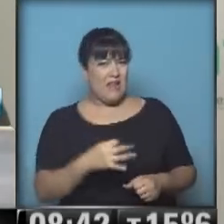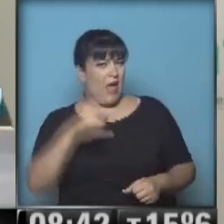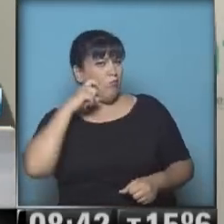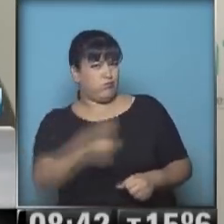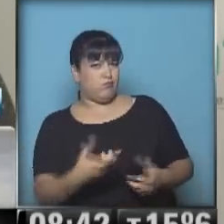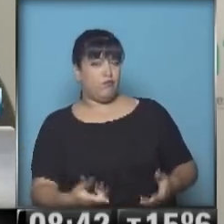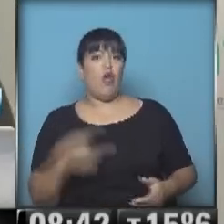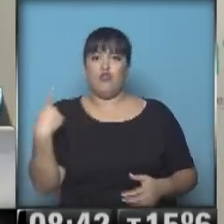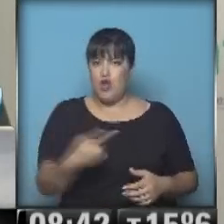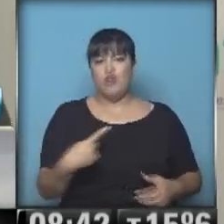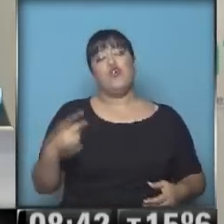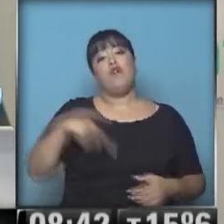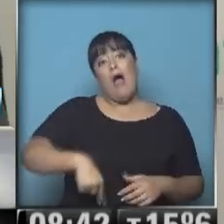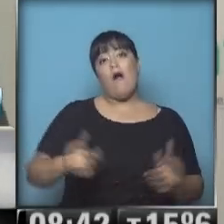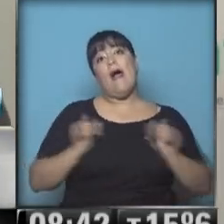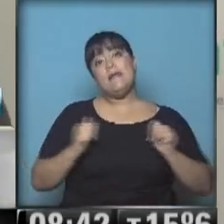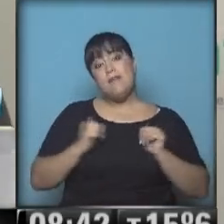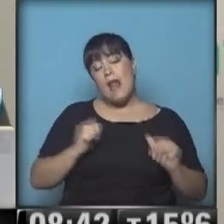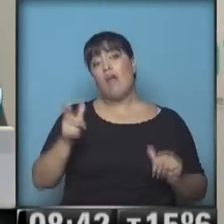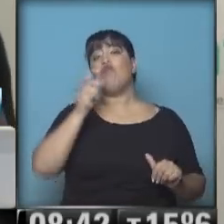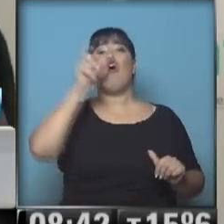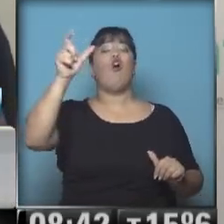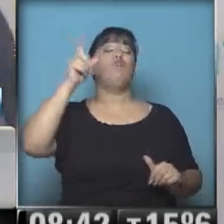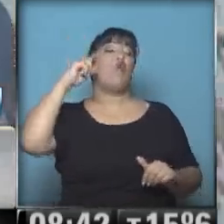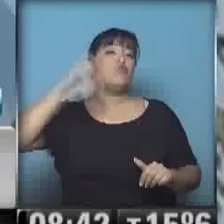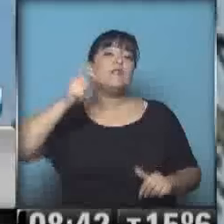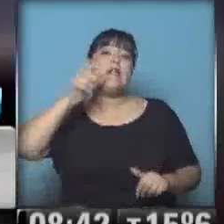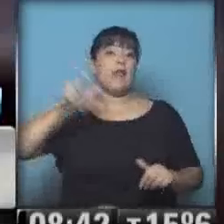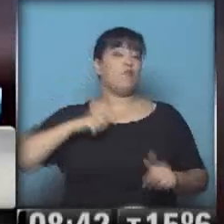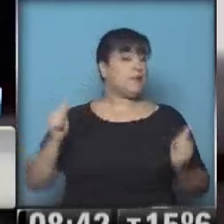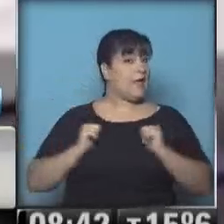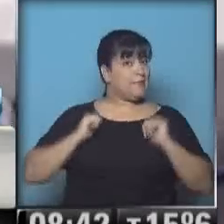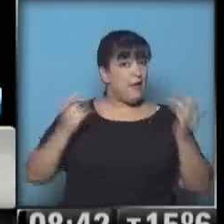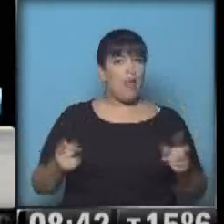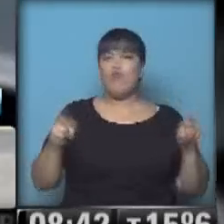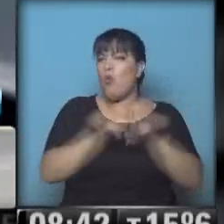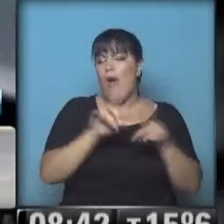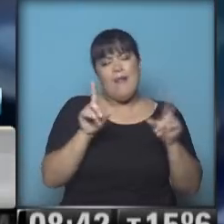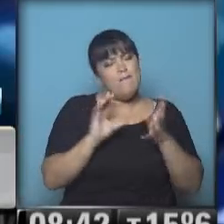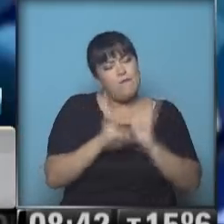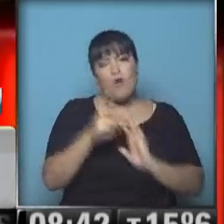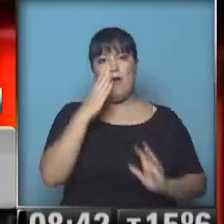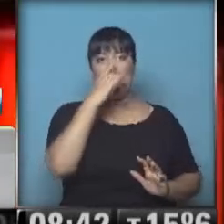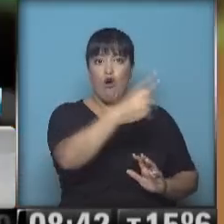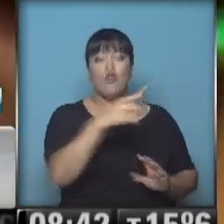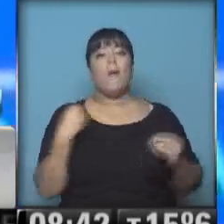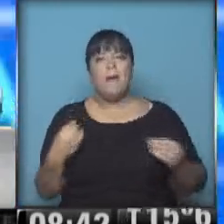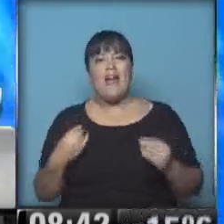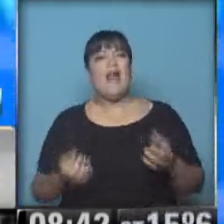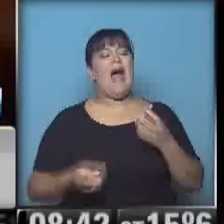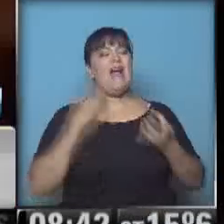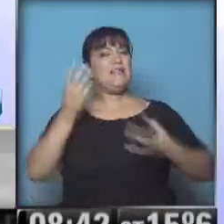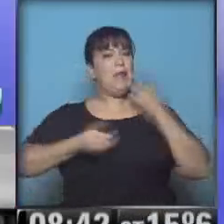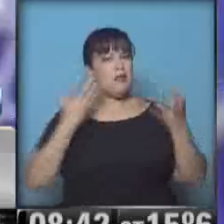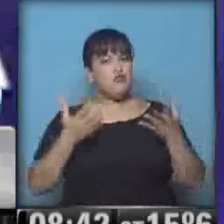querellantes así que esperamos ahora la respuesta también de la justicia eh Como pasó en Córdoba para que la libertad de expresión la